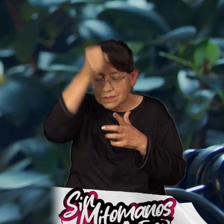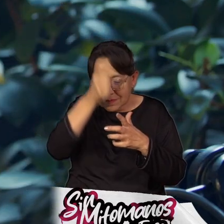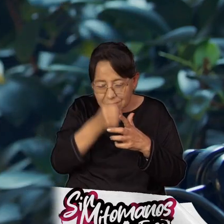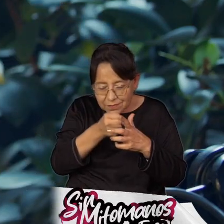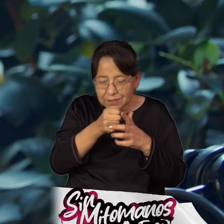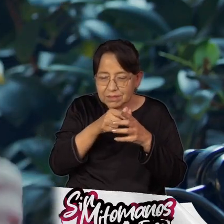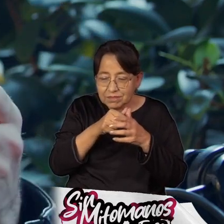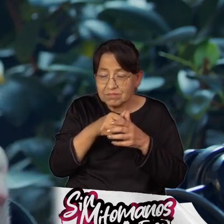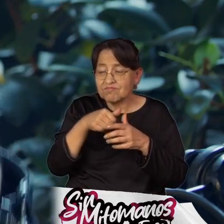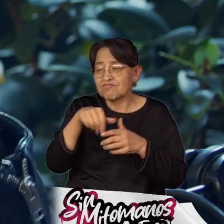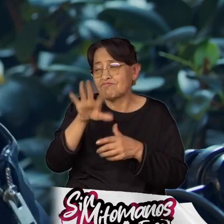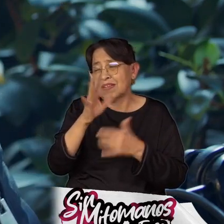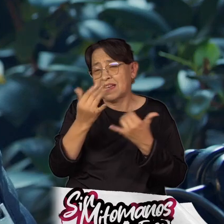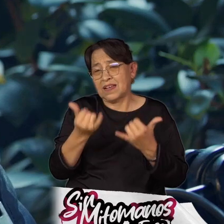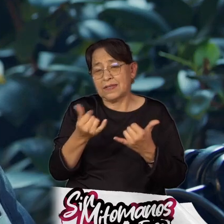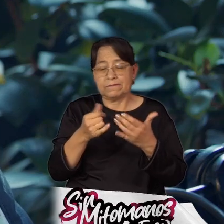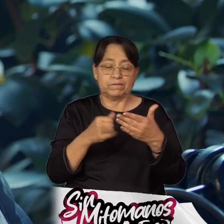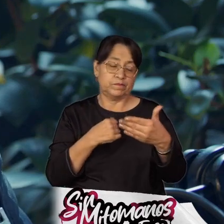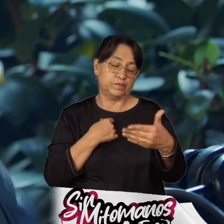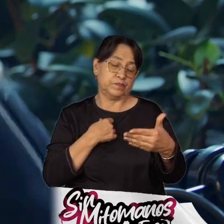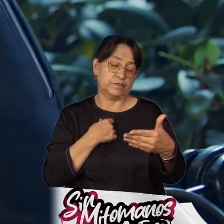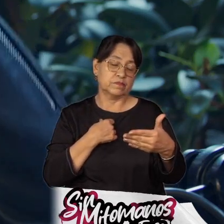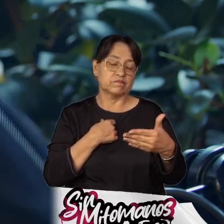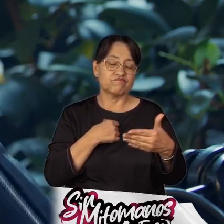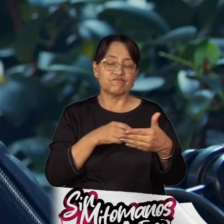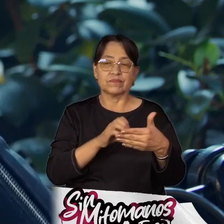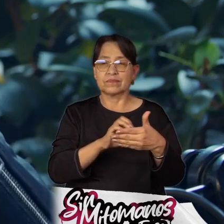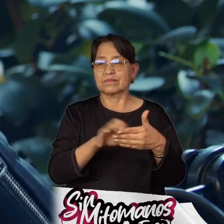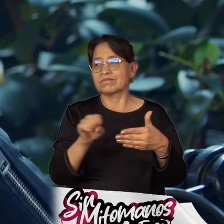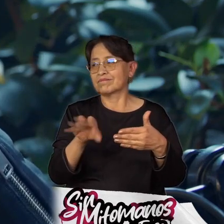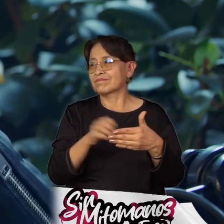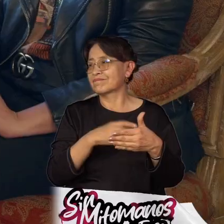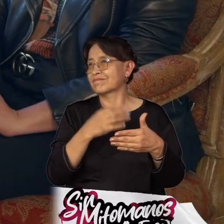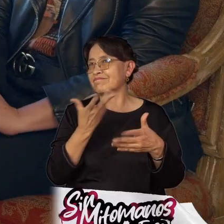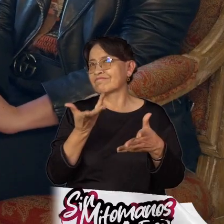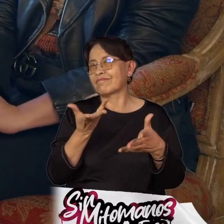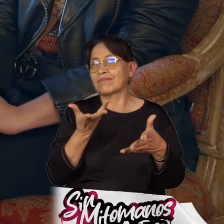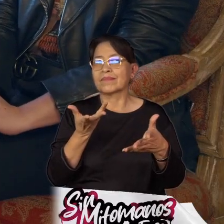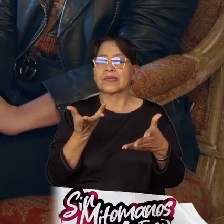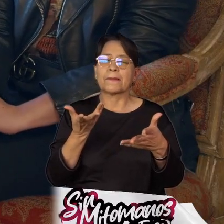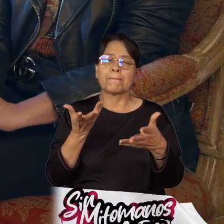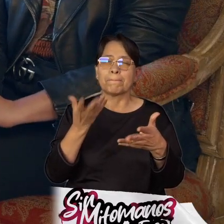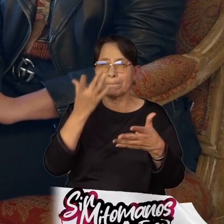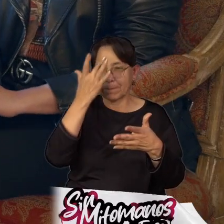gubernamental, pueden darse el lujo de decir quitar, porque hay